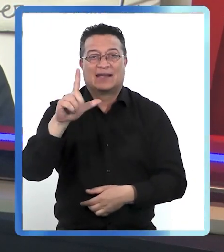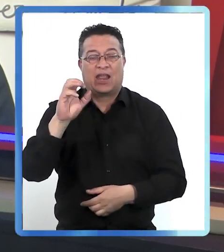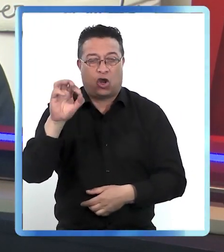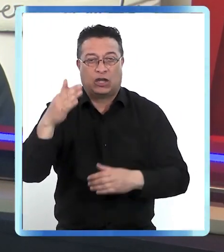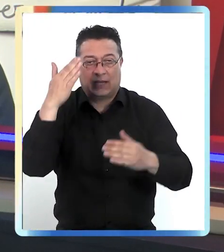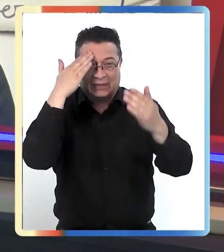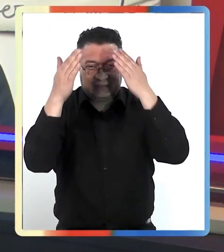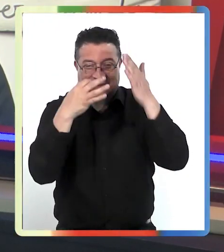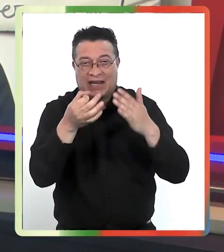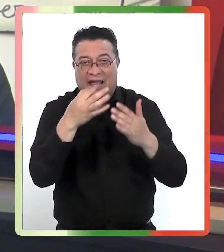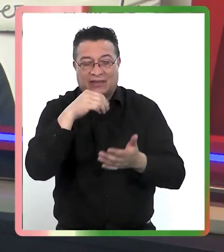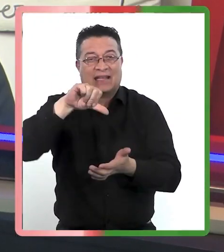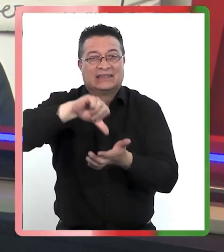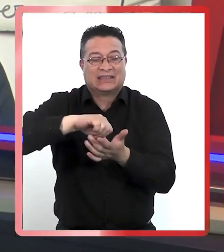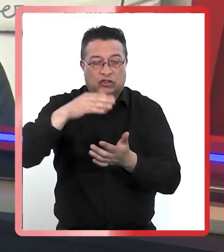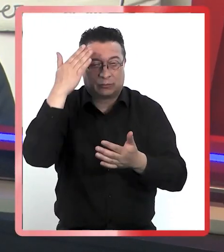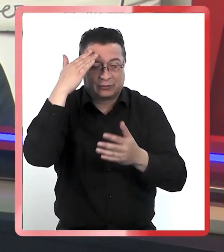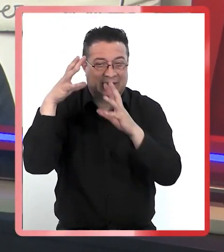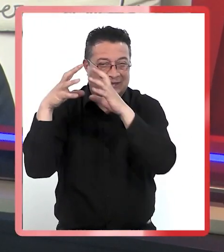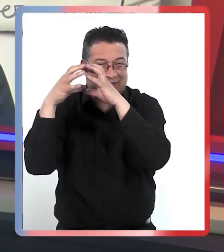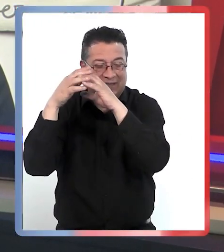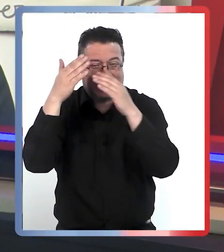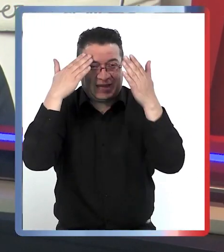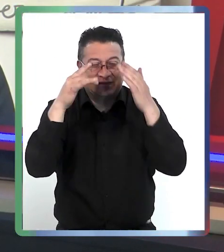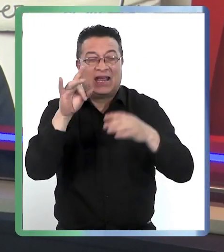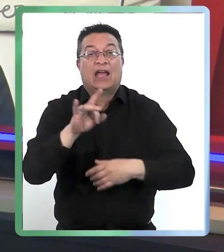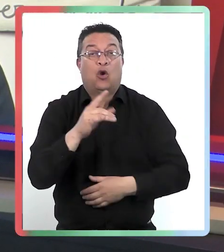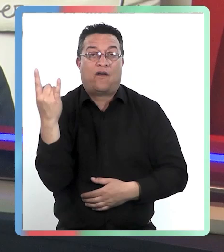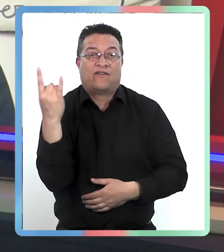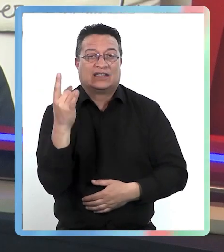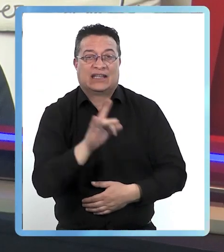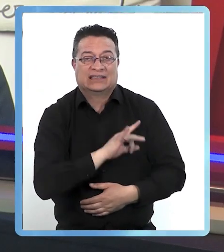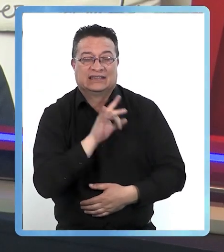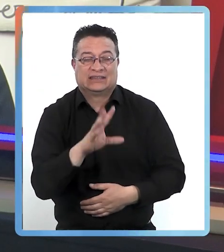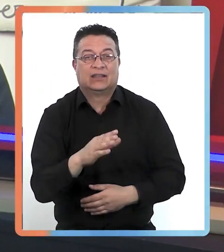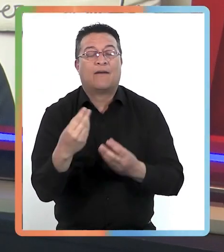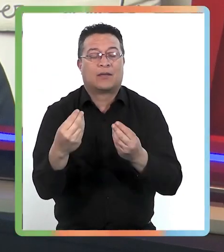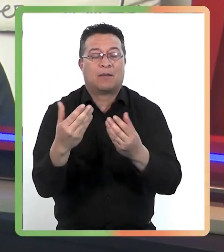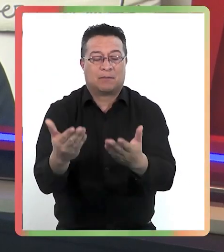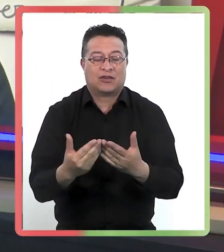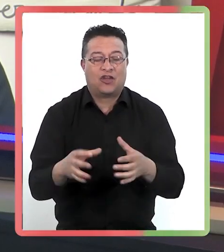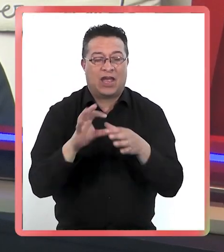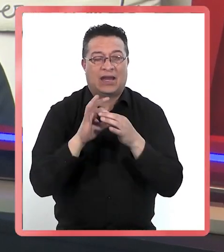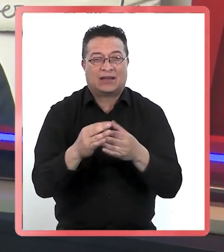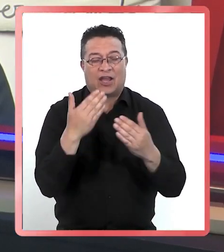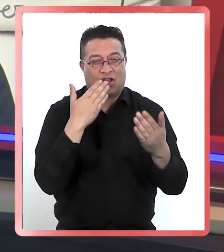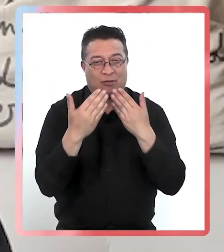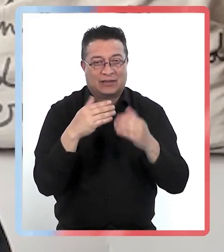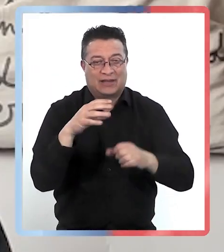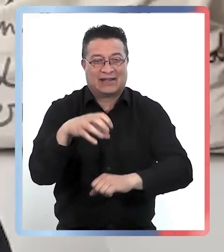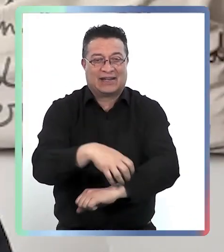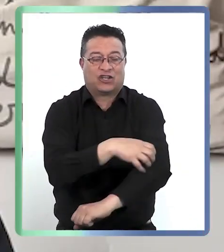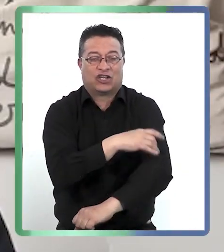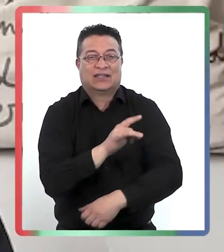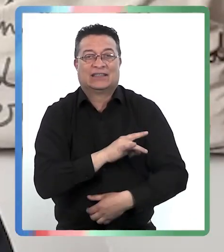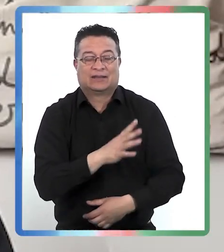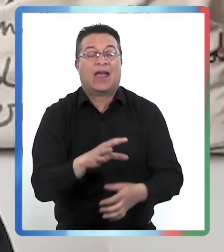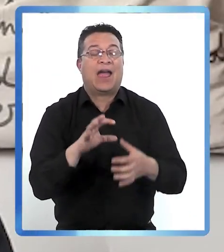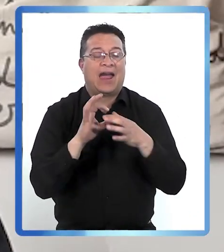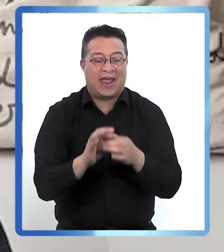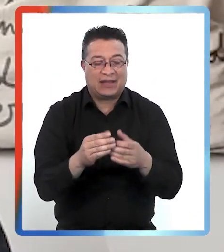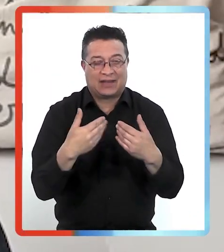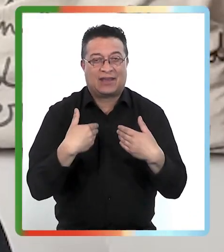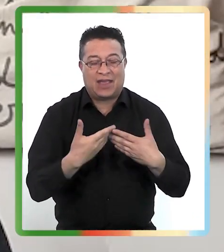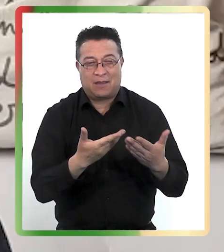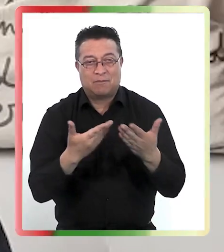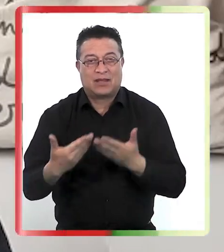León, psiquiatra del Centro de Memoria y Neuropsiquiatría de la Universidad de Chile. Bienvenido, Tomás, y gracias por conversar con las regiones del país. Hola, muchas